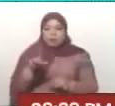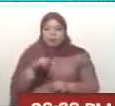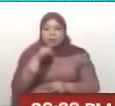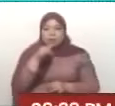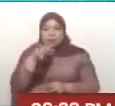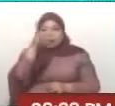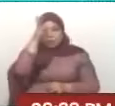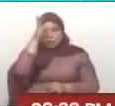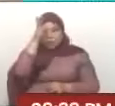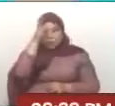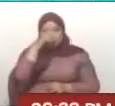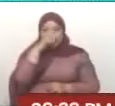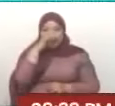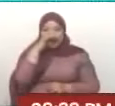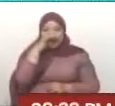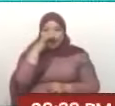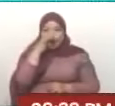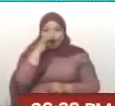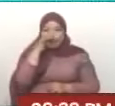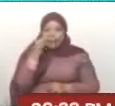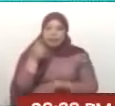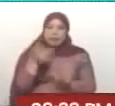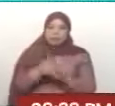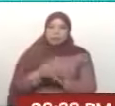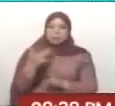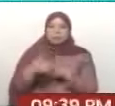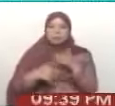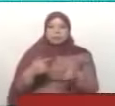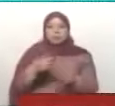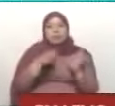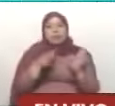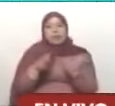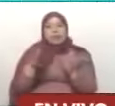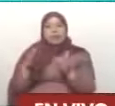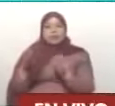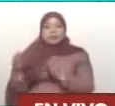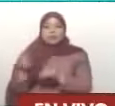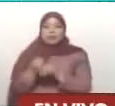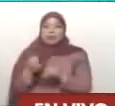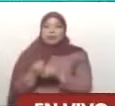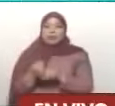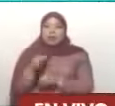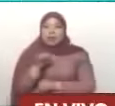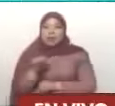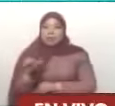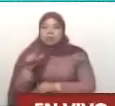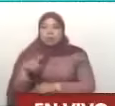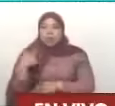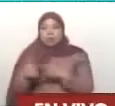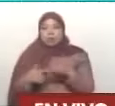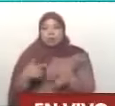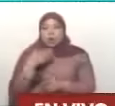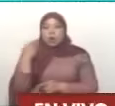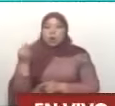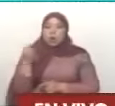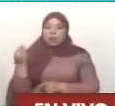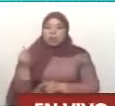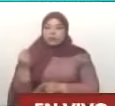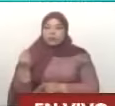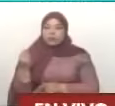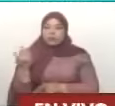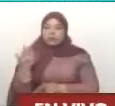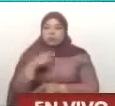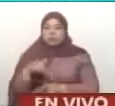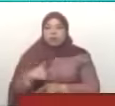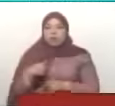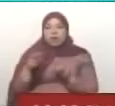también en Falcón, pasamos de la etapa de creación a la etapa de organización. Y en este sentido, tanto la zona juventud van a hacer el aterrizaje